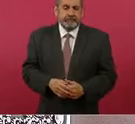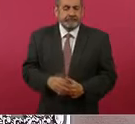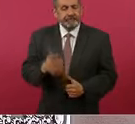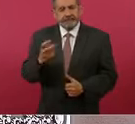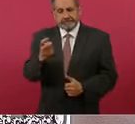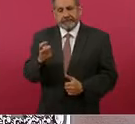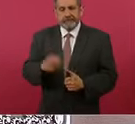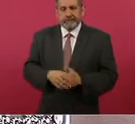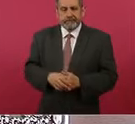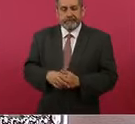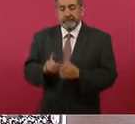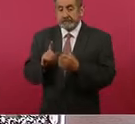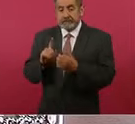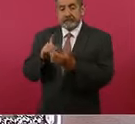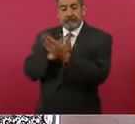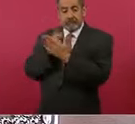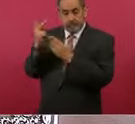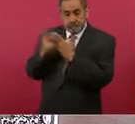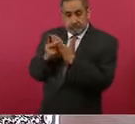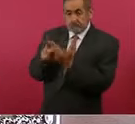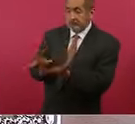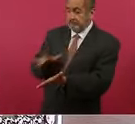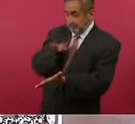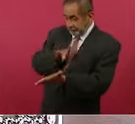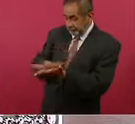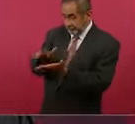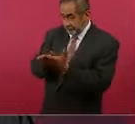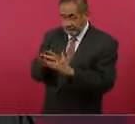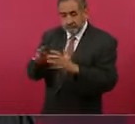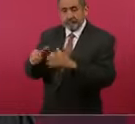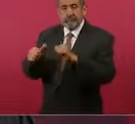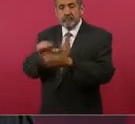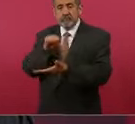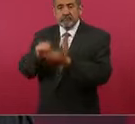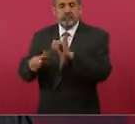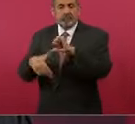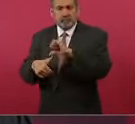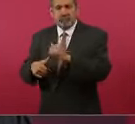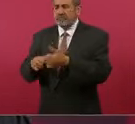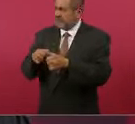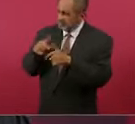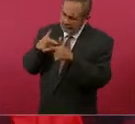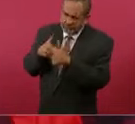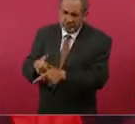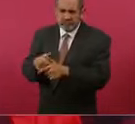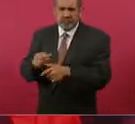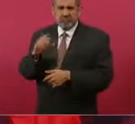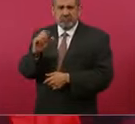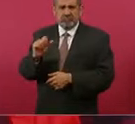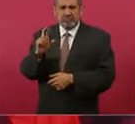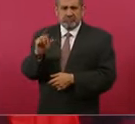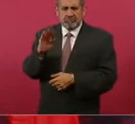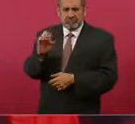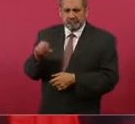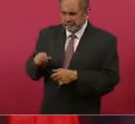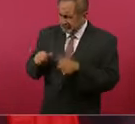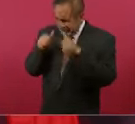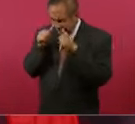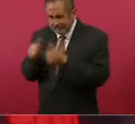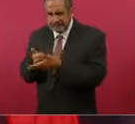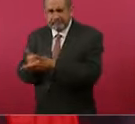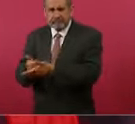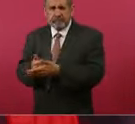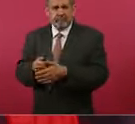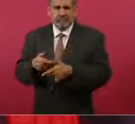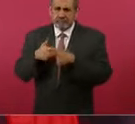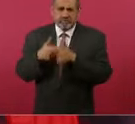Entonces, el programa de apoyo a Centroamérica va a continuar, Centroamérica y el Caribe, y vamos a traer el